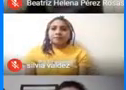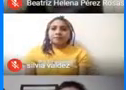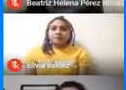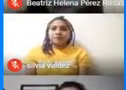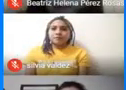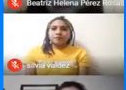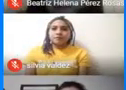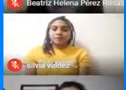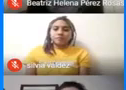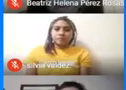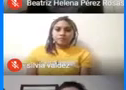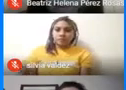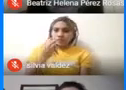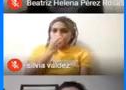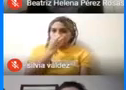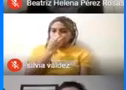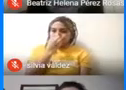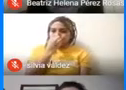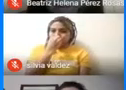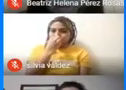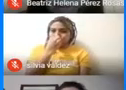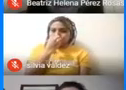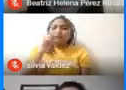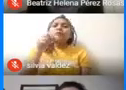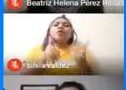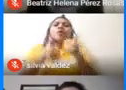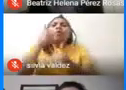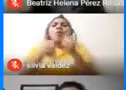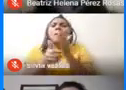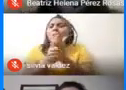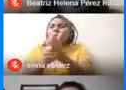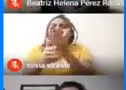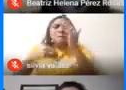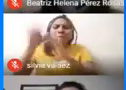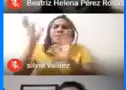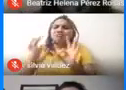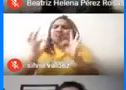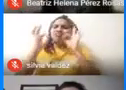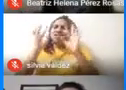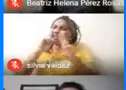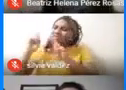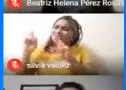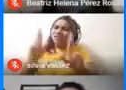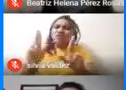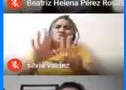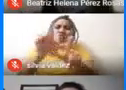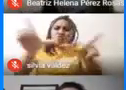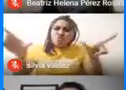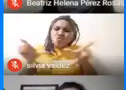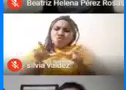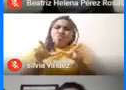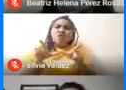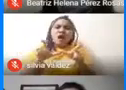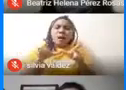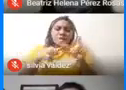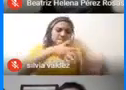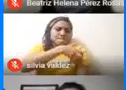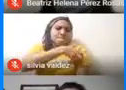Beatriz, te transmito. ¿Cuáles son los métodos más efectivos para darle el reconocimiento a una zona con